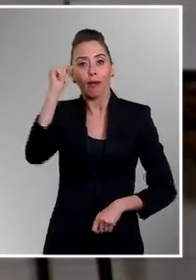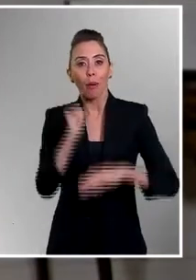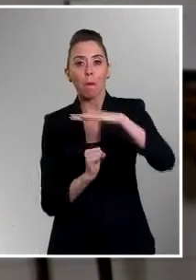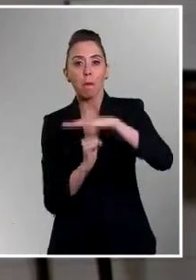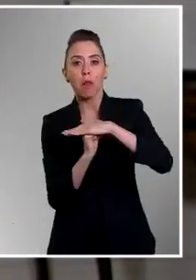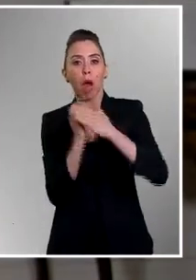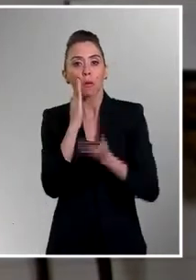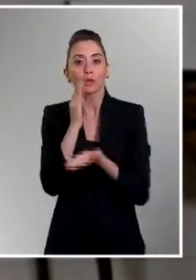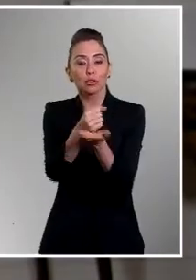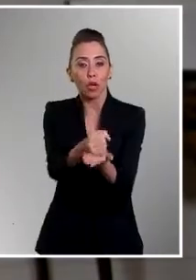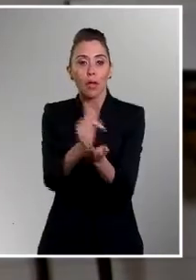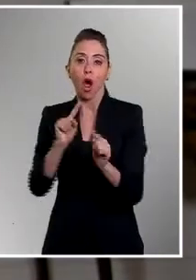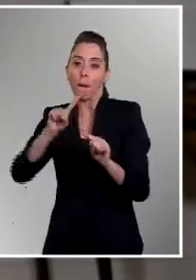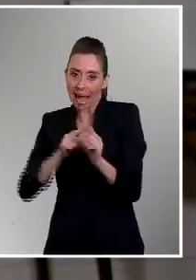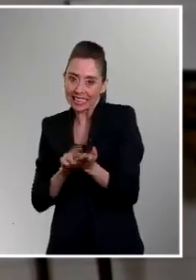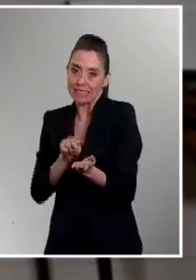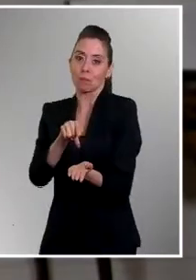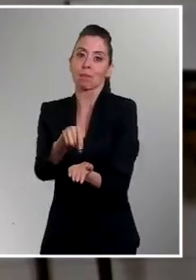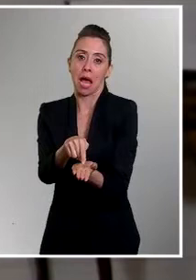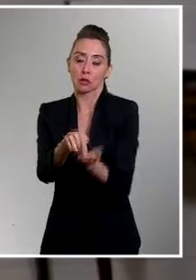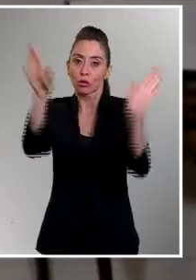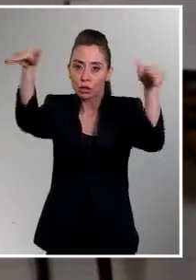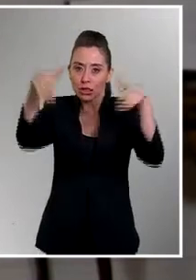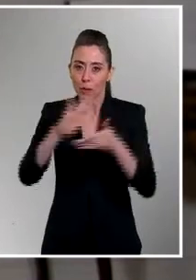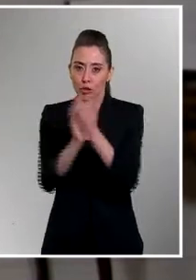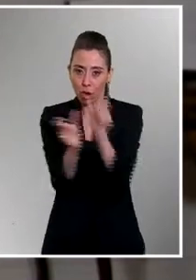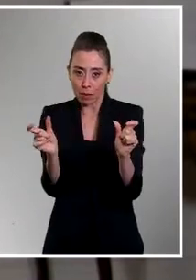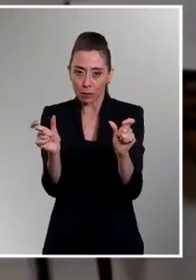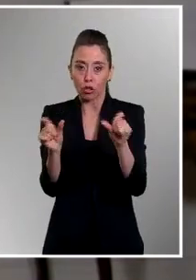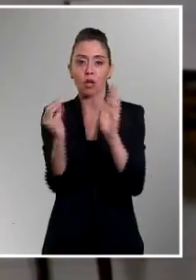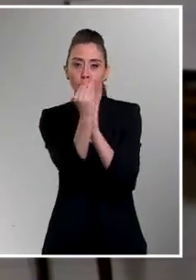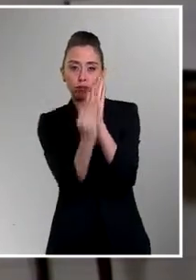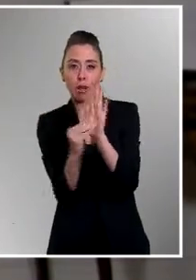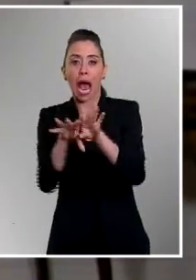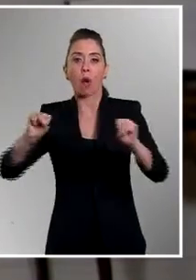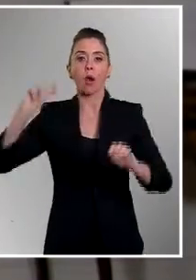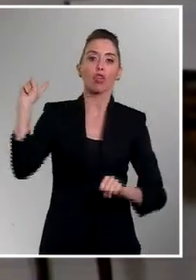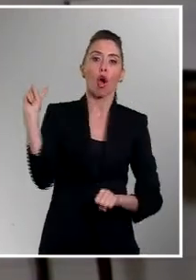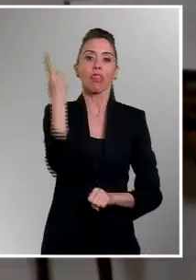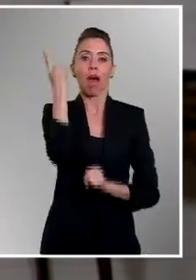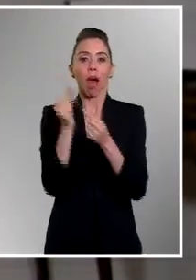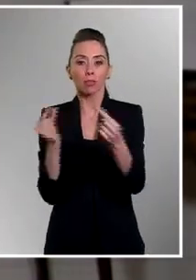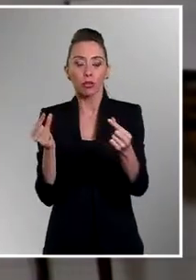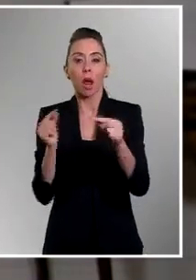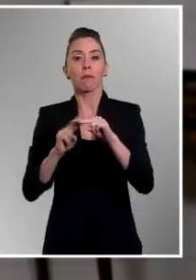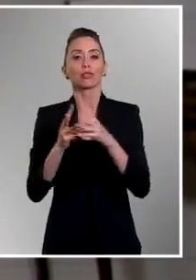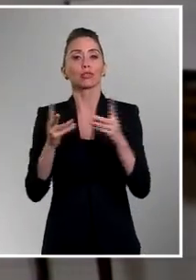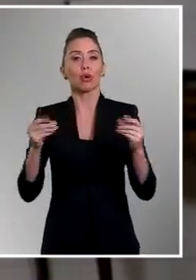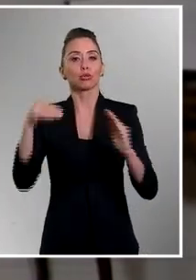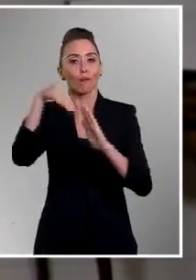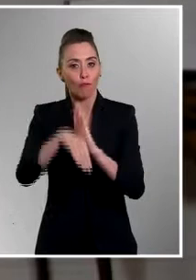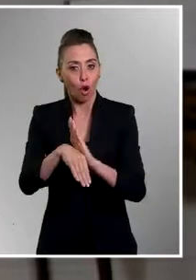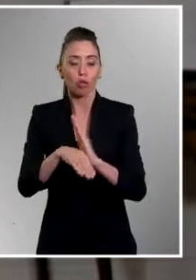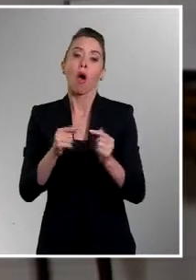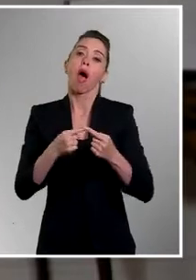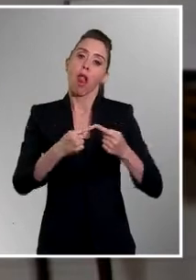ahora debemos dar un paso más por eso convoqué a todos a construir un pacto nacional para acordar soluciones de fondo es un